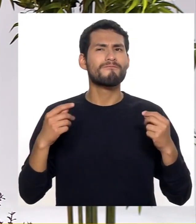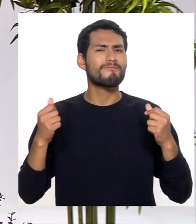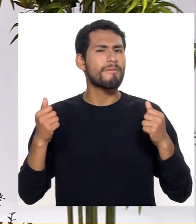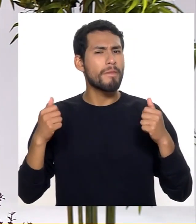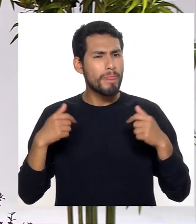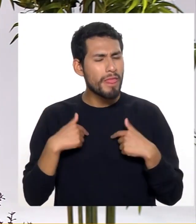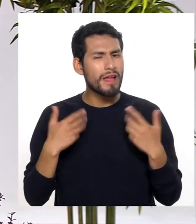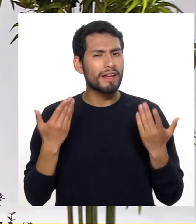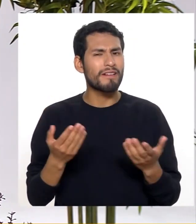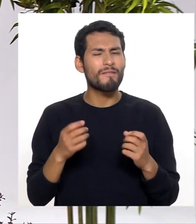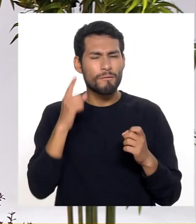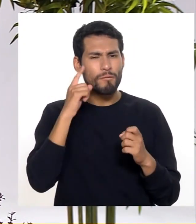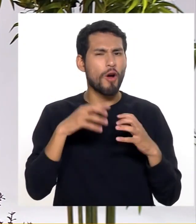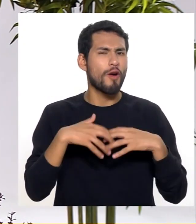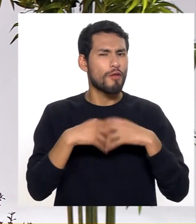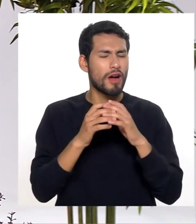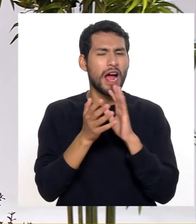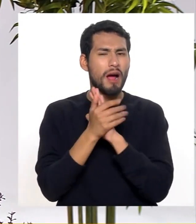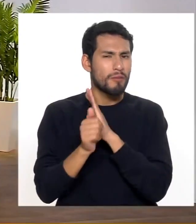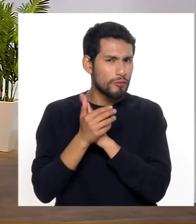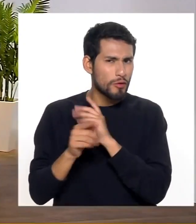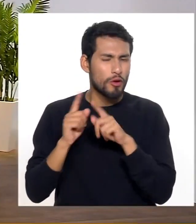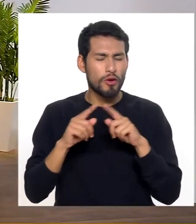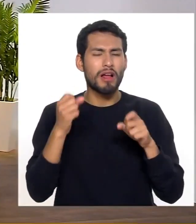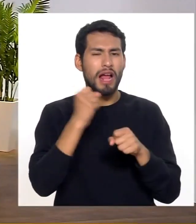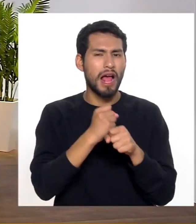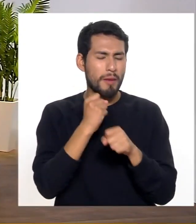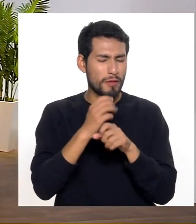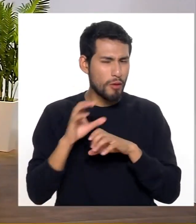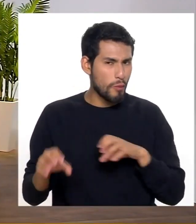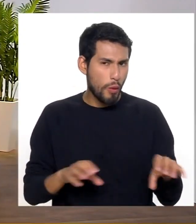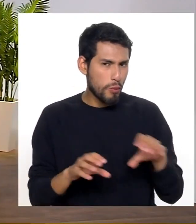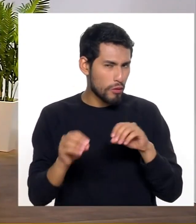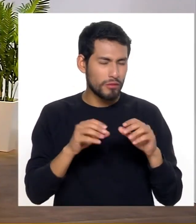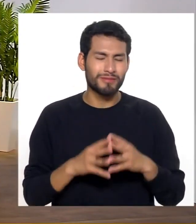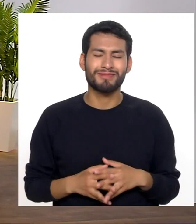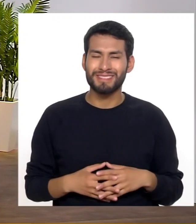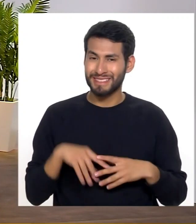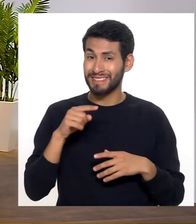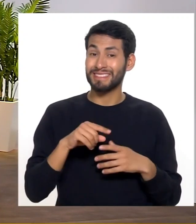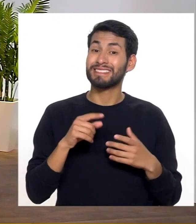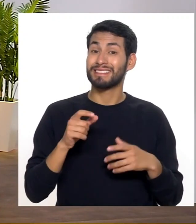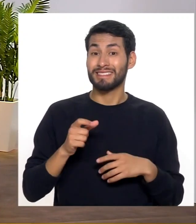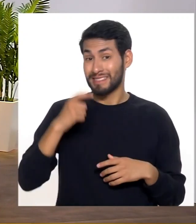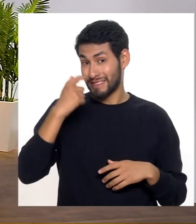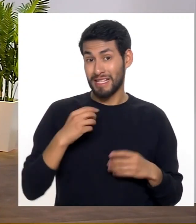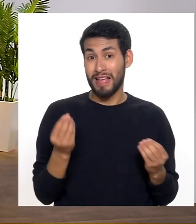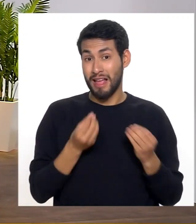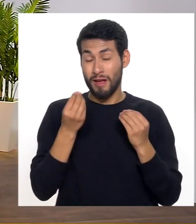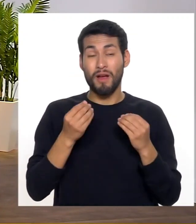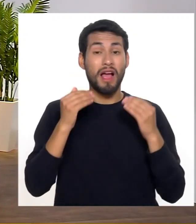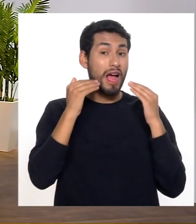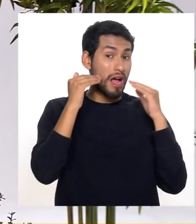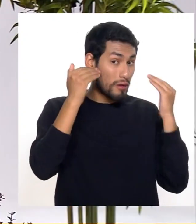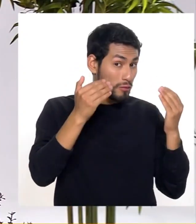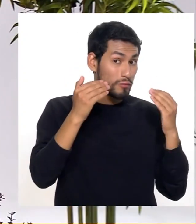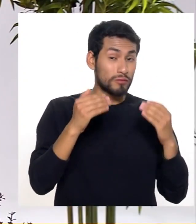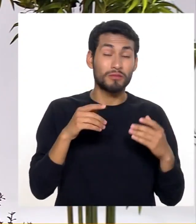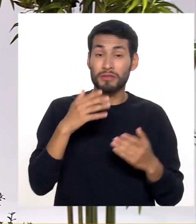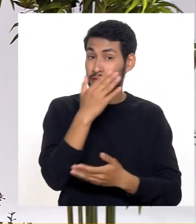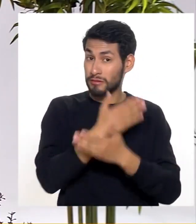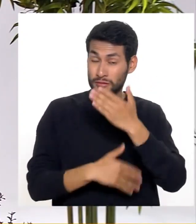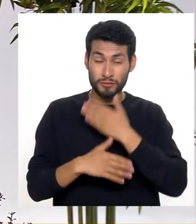el fortalecimiento de habilidades ocupacionales. Uh-huh. Es decir, este adolescente y este adulto